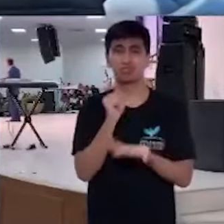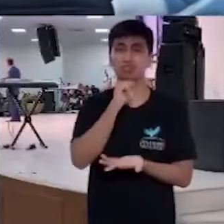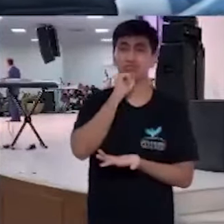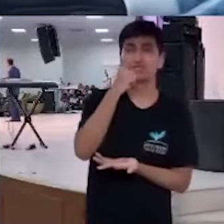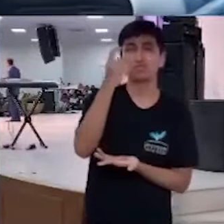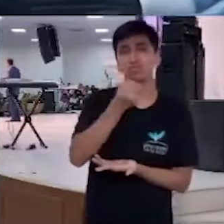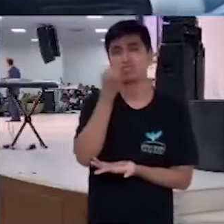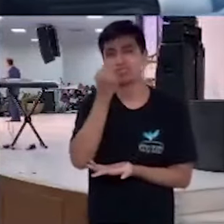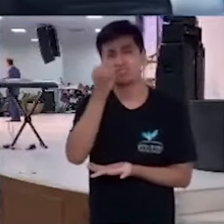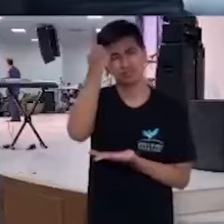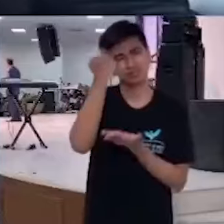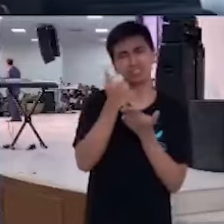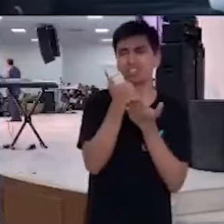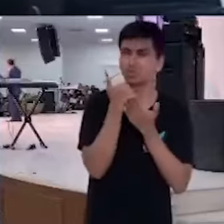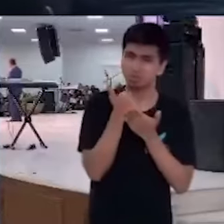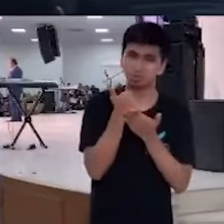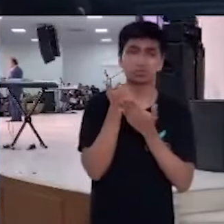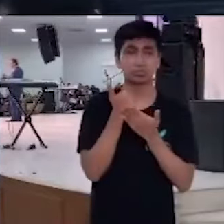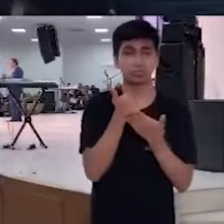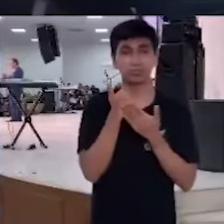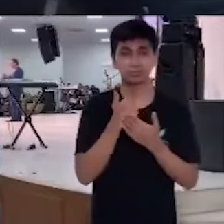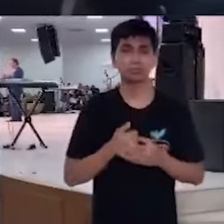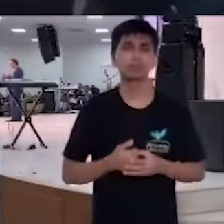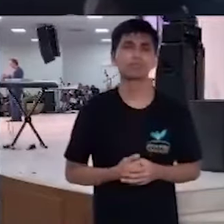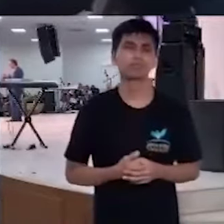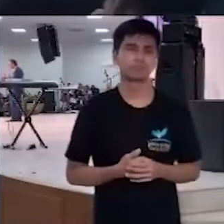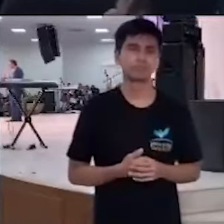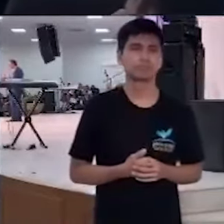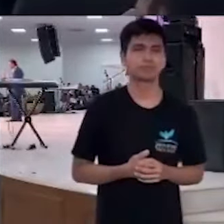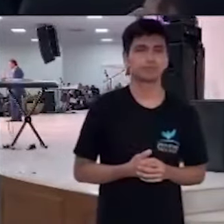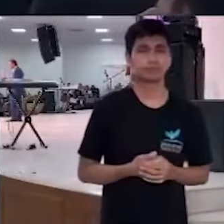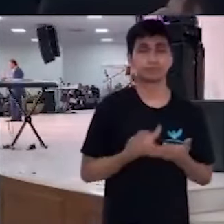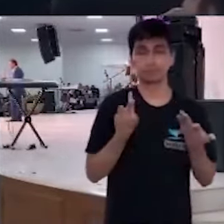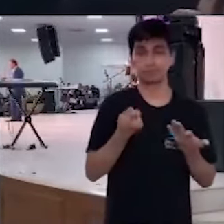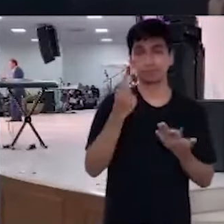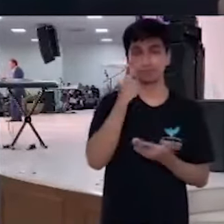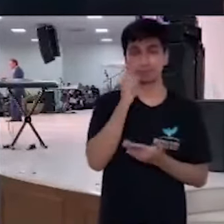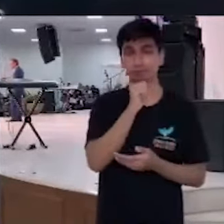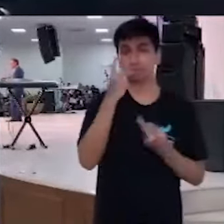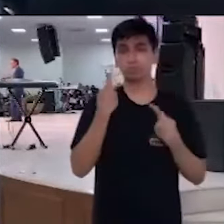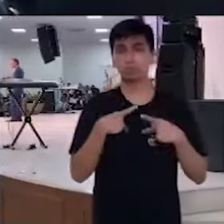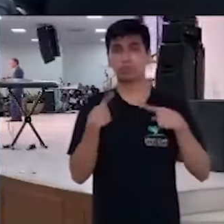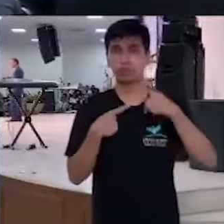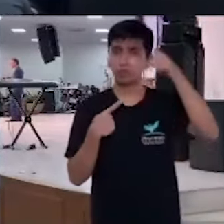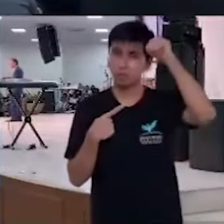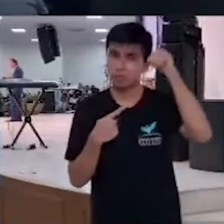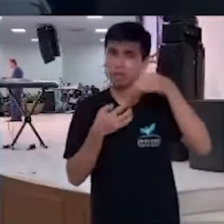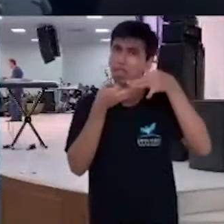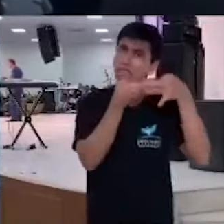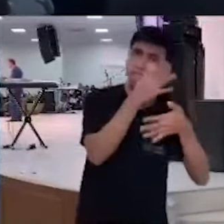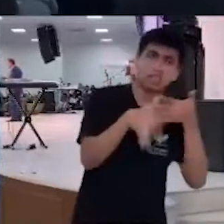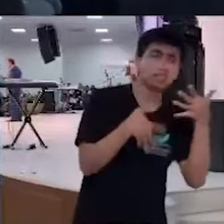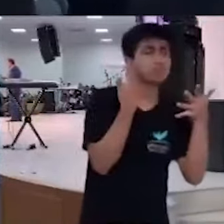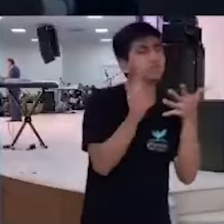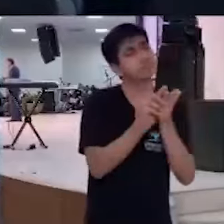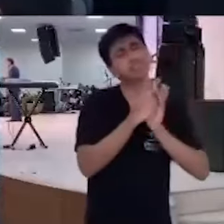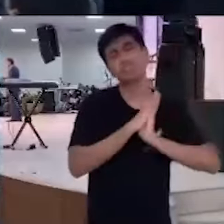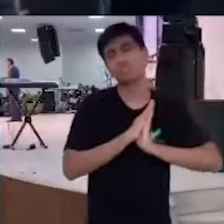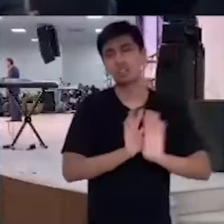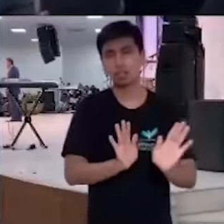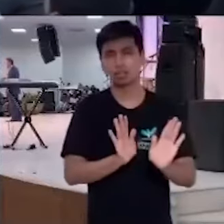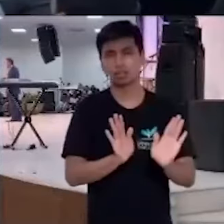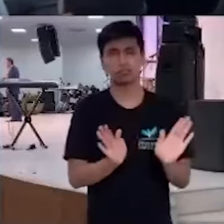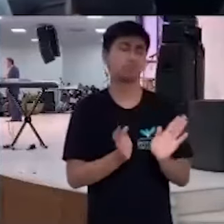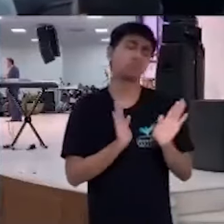de ellos, ¿no es cierto? Pero aún así, aquella persona que ha caído puede encontrar restauración a su